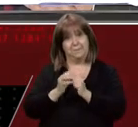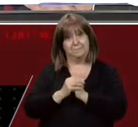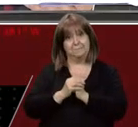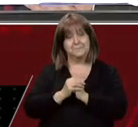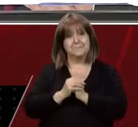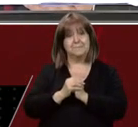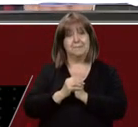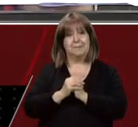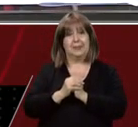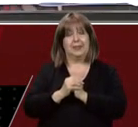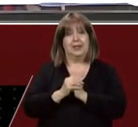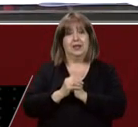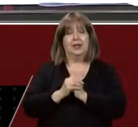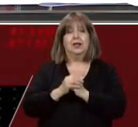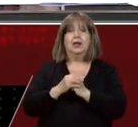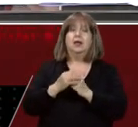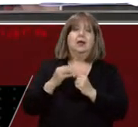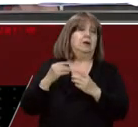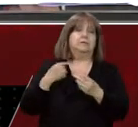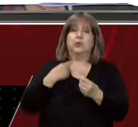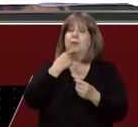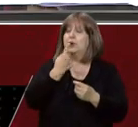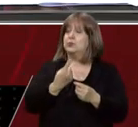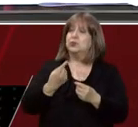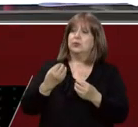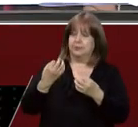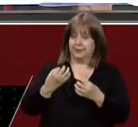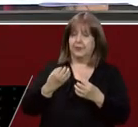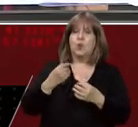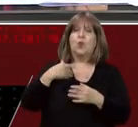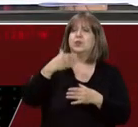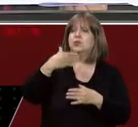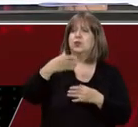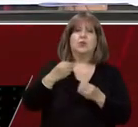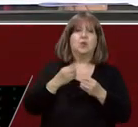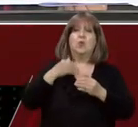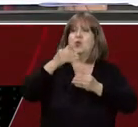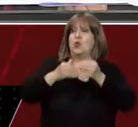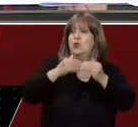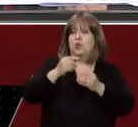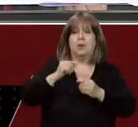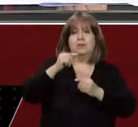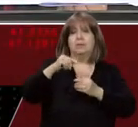Bueno, doctor, para antes de despedirlo, ¿cómo continúa? A ver, ¿dónde estamos y cuáles son los pasos siguientes?